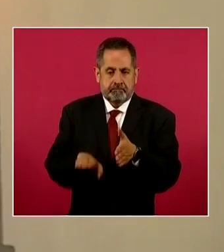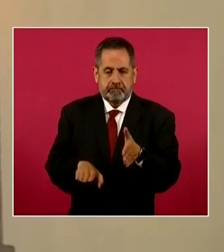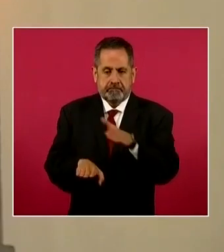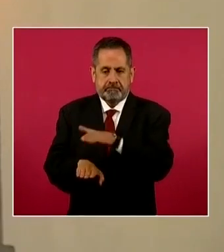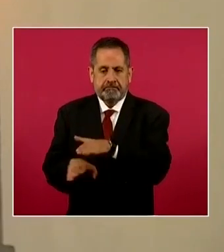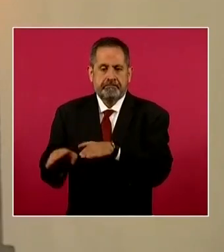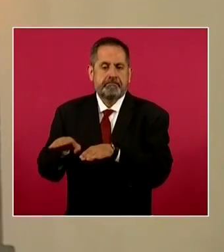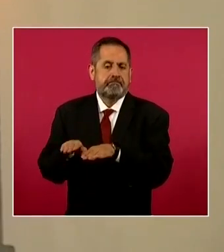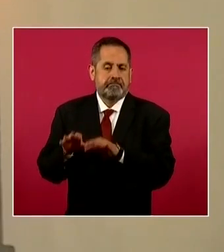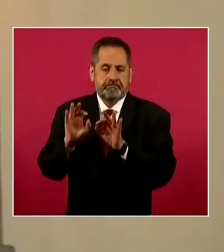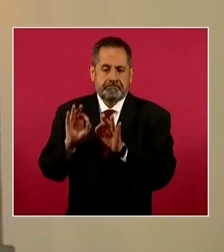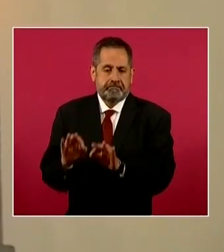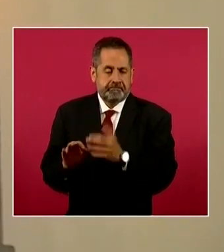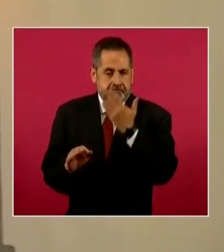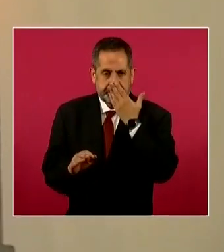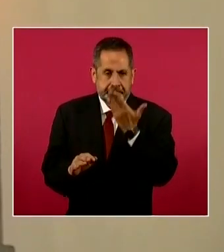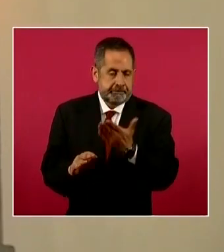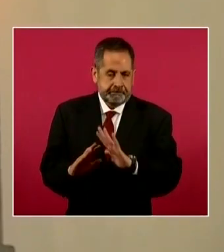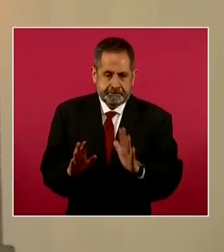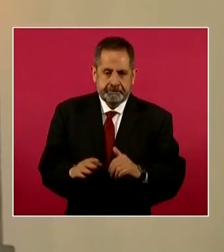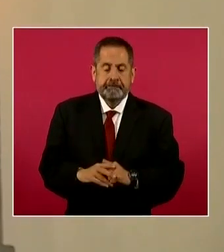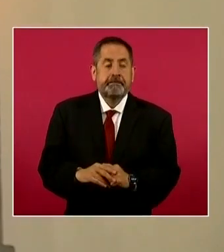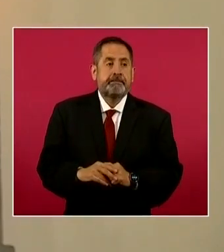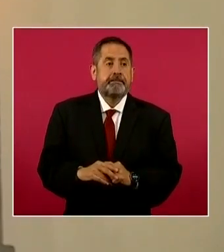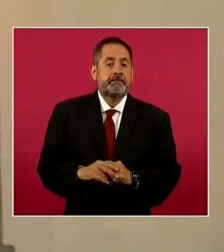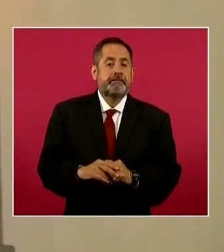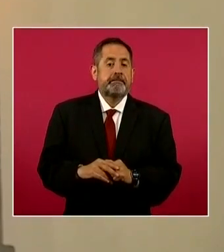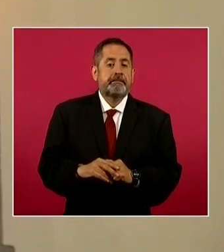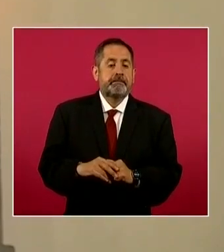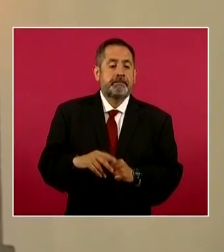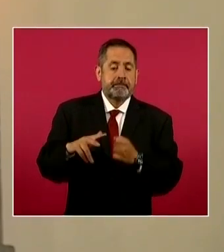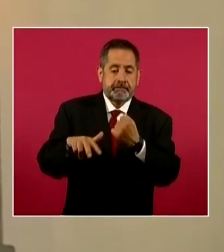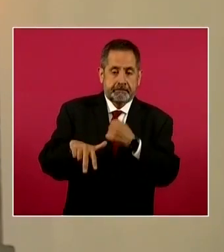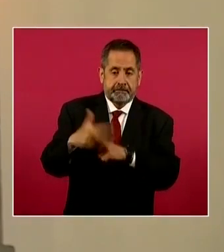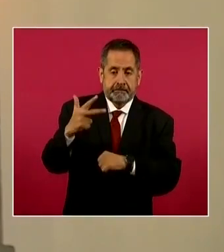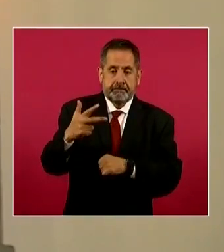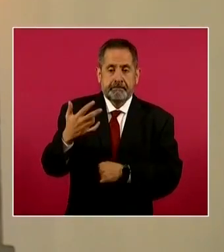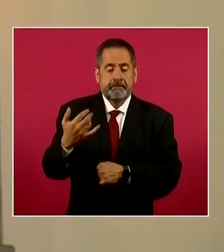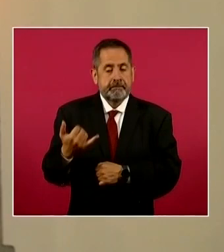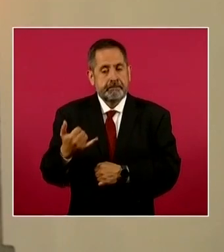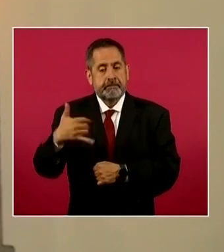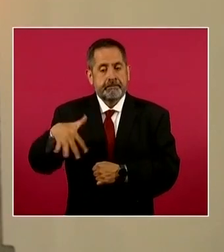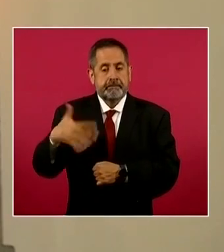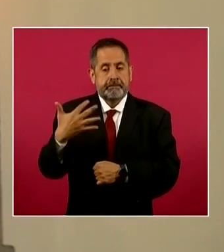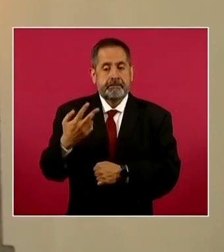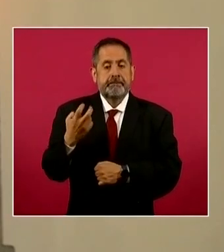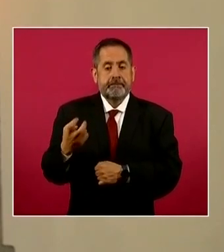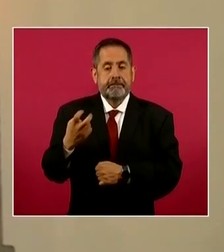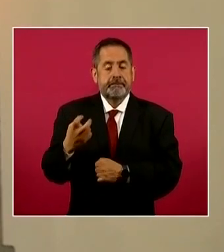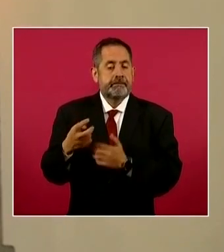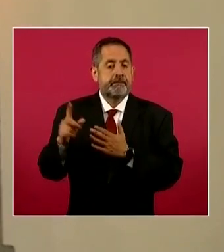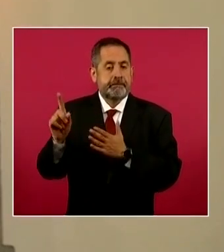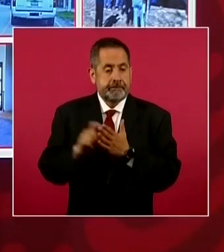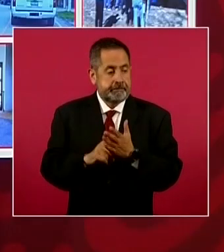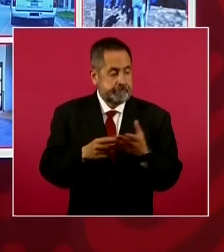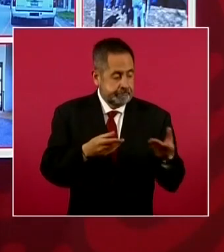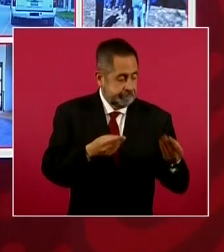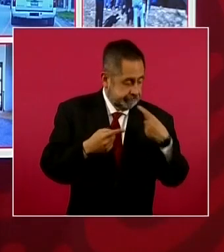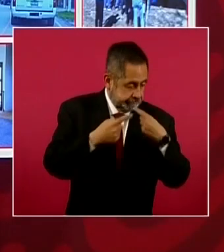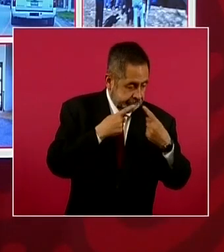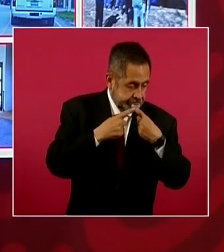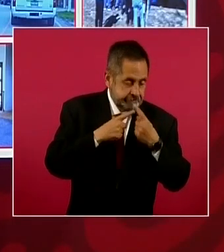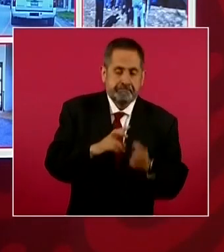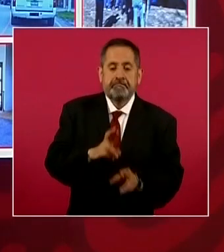Se espera que la próxima semana, entre el 13 y 15 del presente mes, se entreguen ya